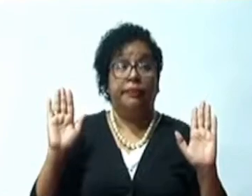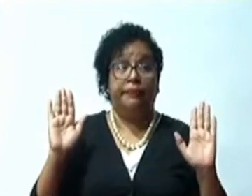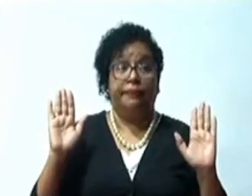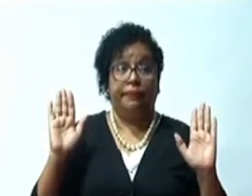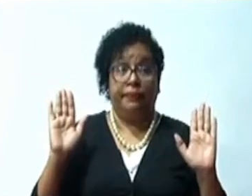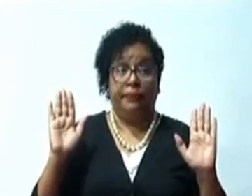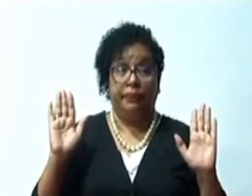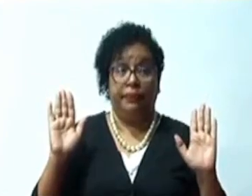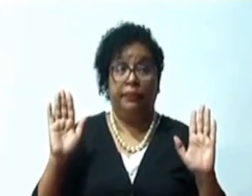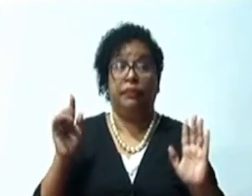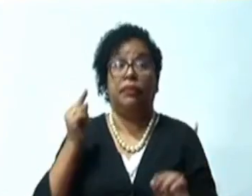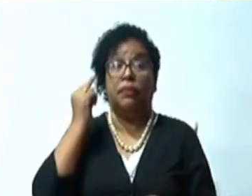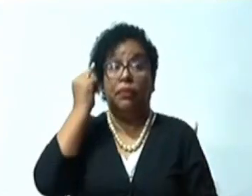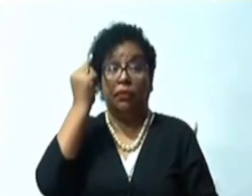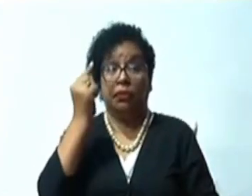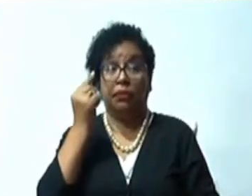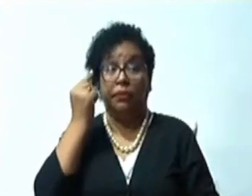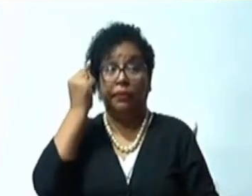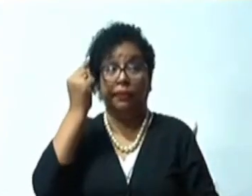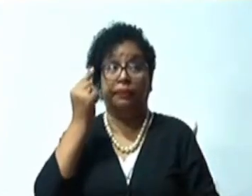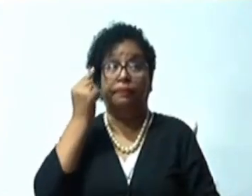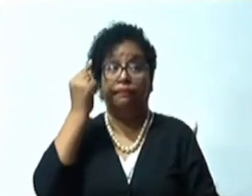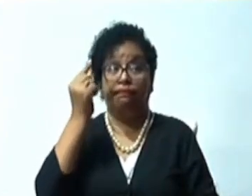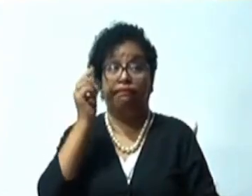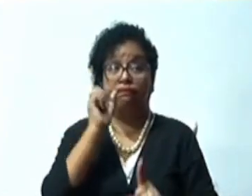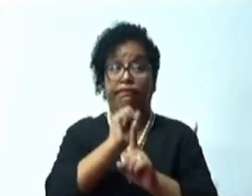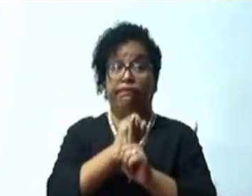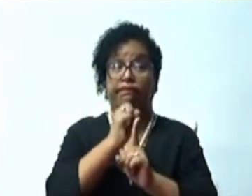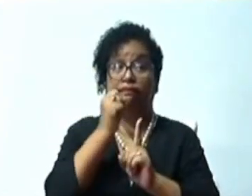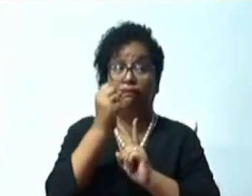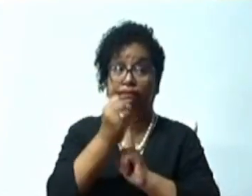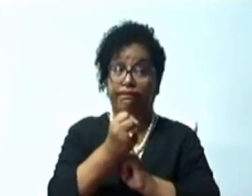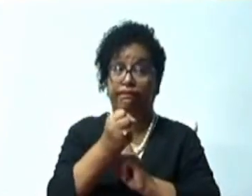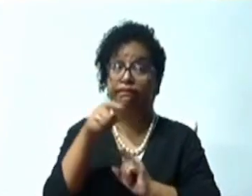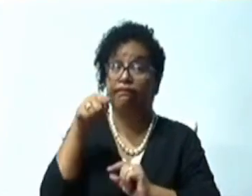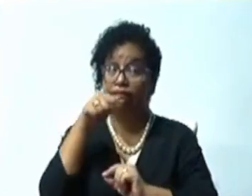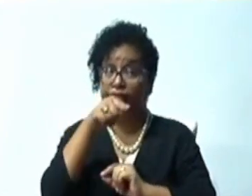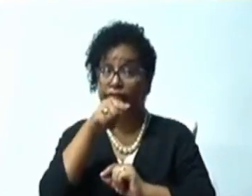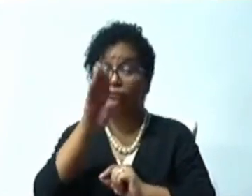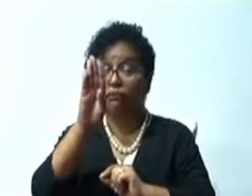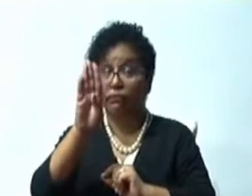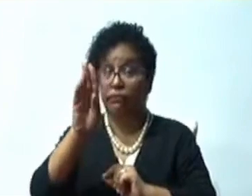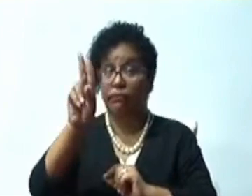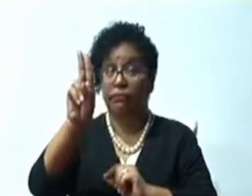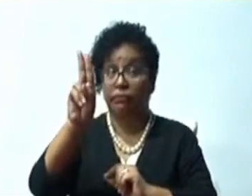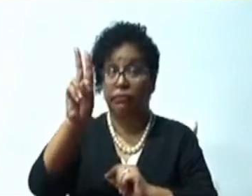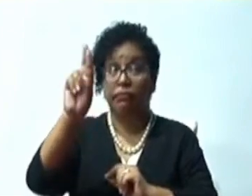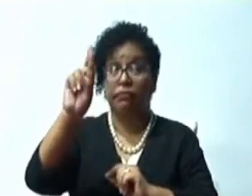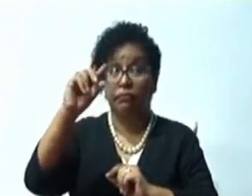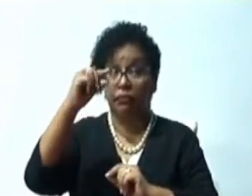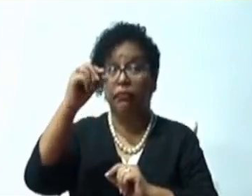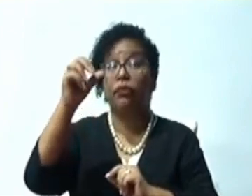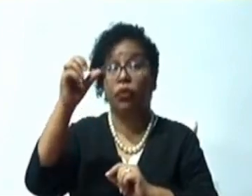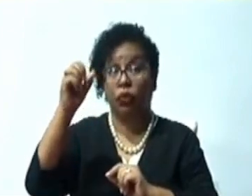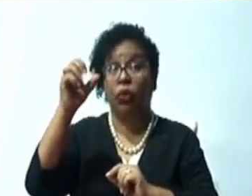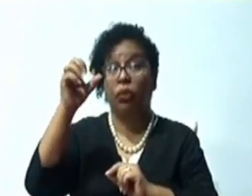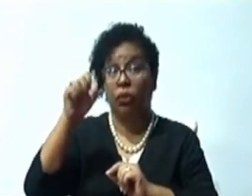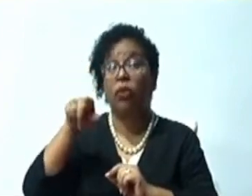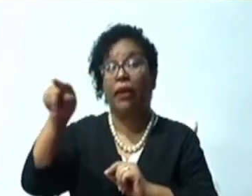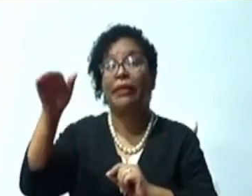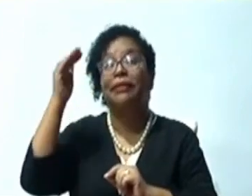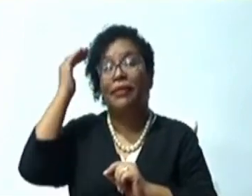creo que la situación que plantea el doctor Agustín Burgo, con justa y sobrada